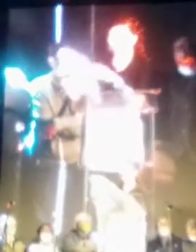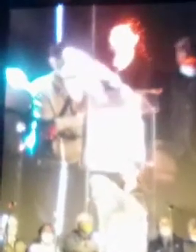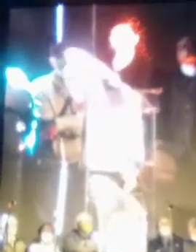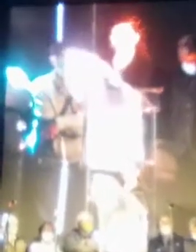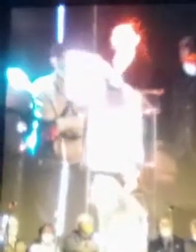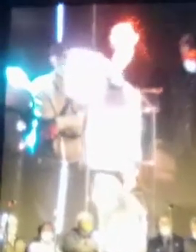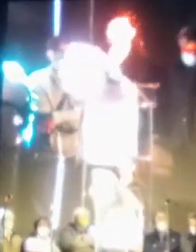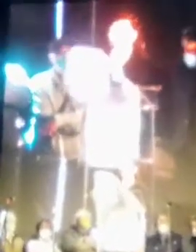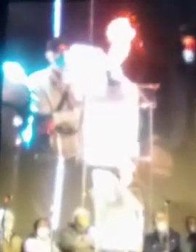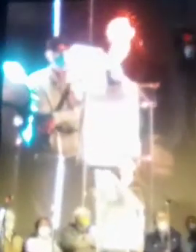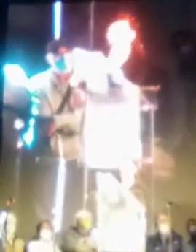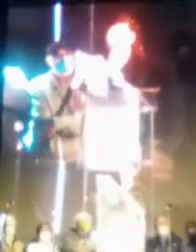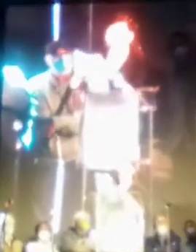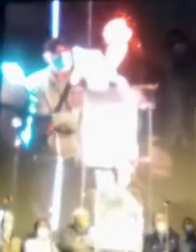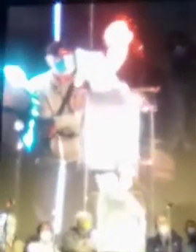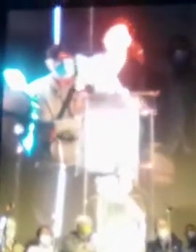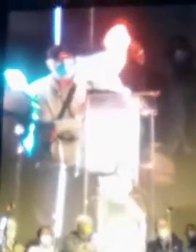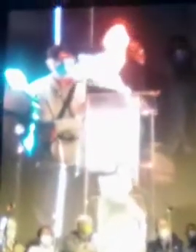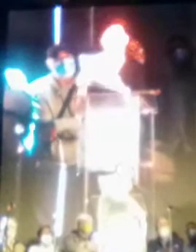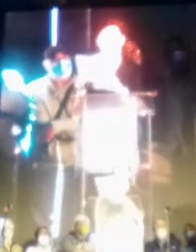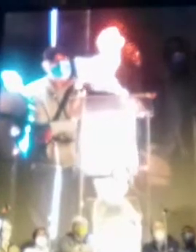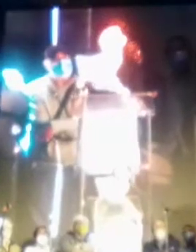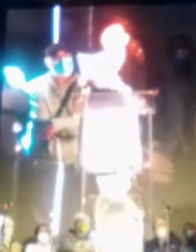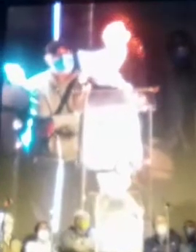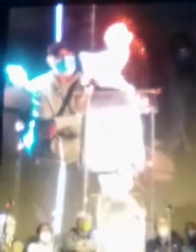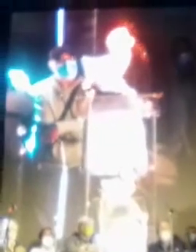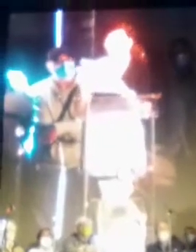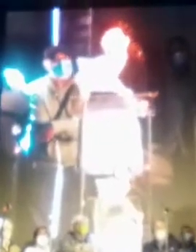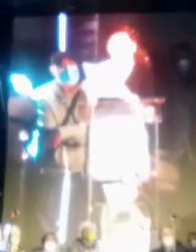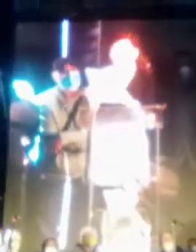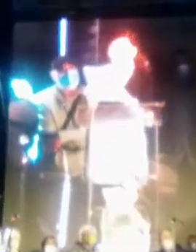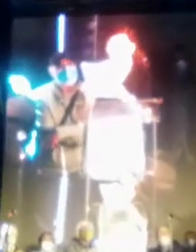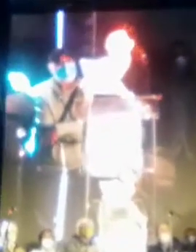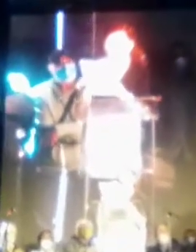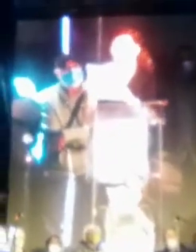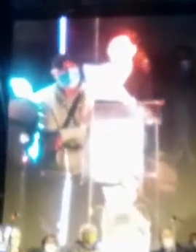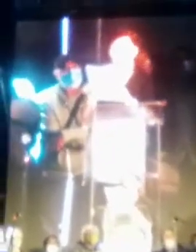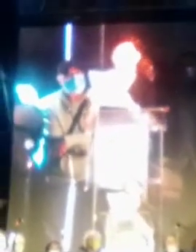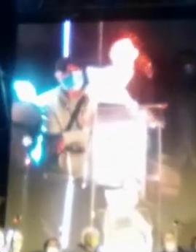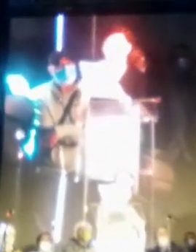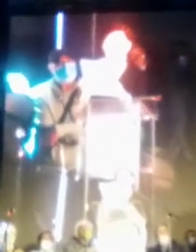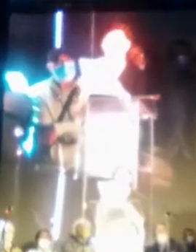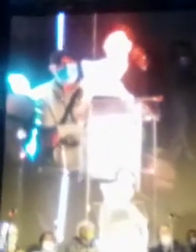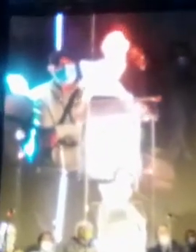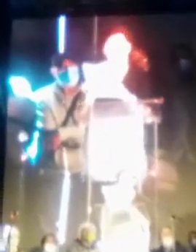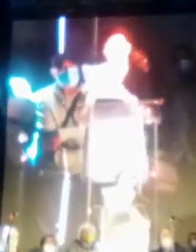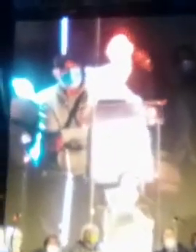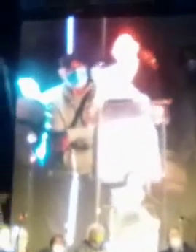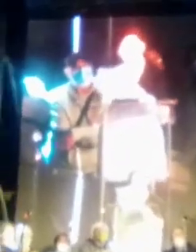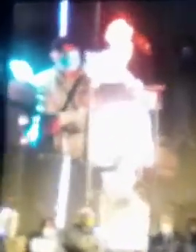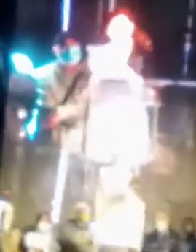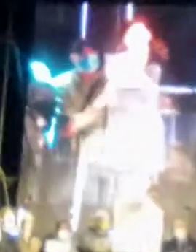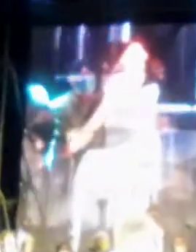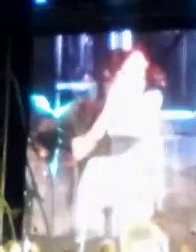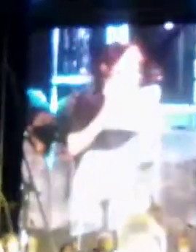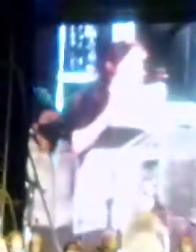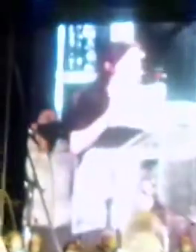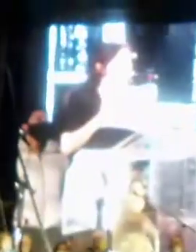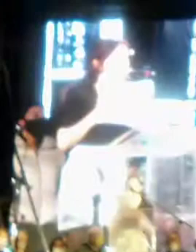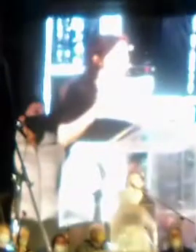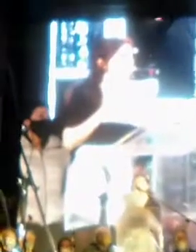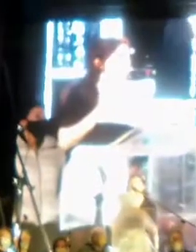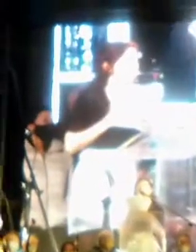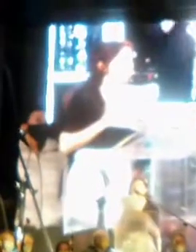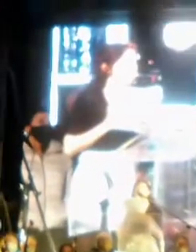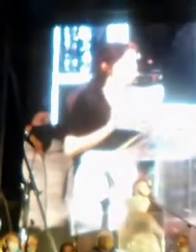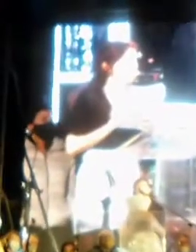no pague puede ser declarada morosa. Y como si esto fuera poco, al cuarto día tiene un 60% de recargo. Es decir, que si esta persona